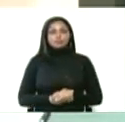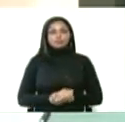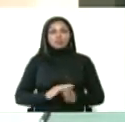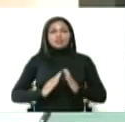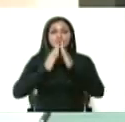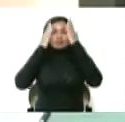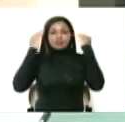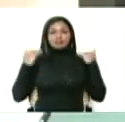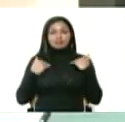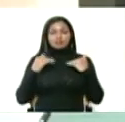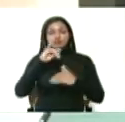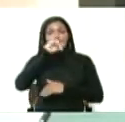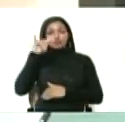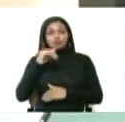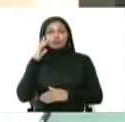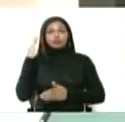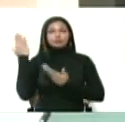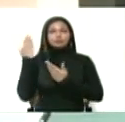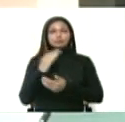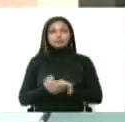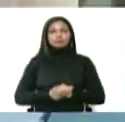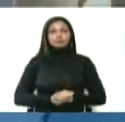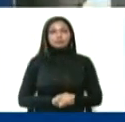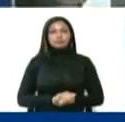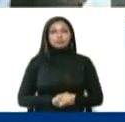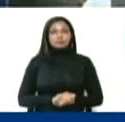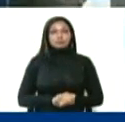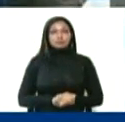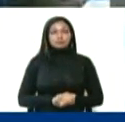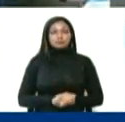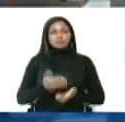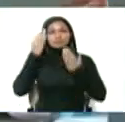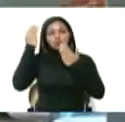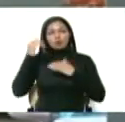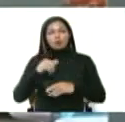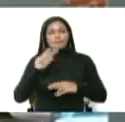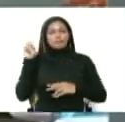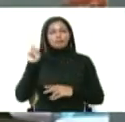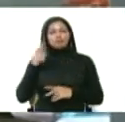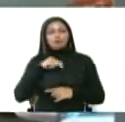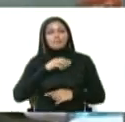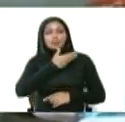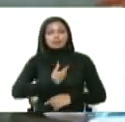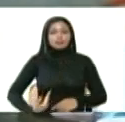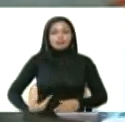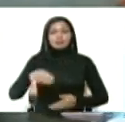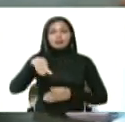Francisco, el Zulia. Adelante. Saludos y bendiciones, presidente.